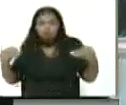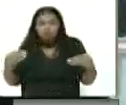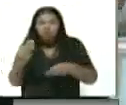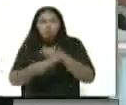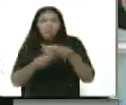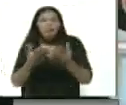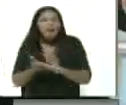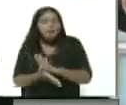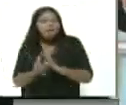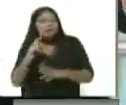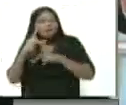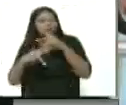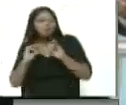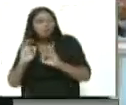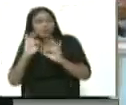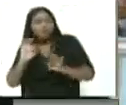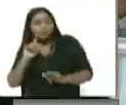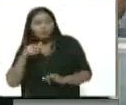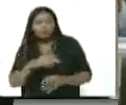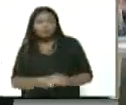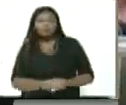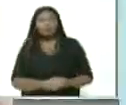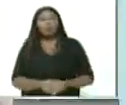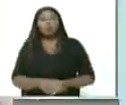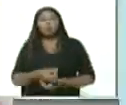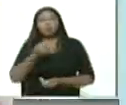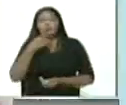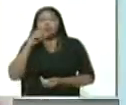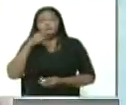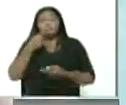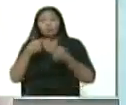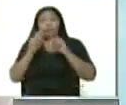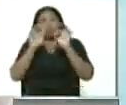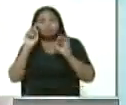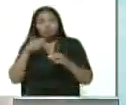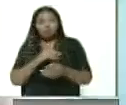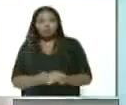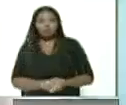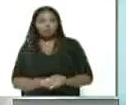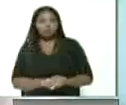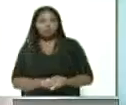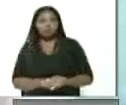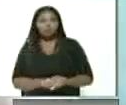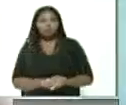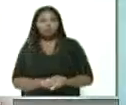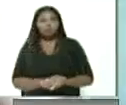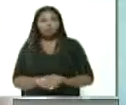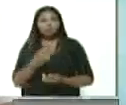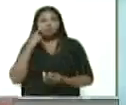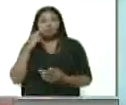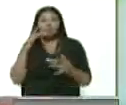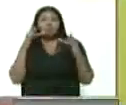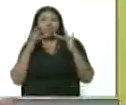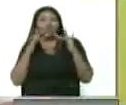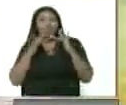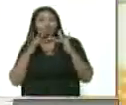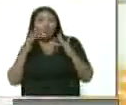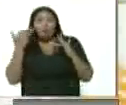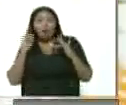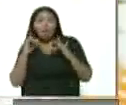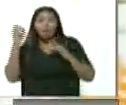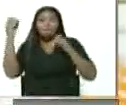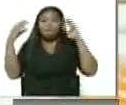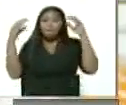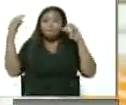igualmente para este proceso y hay otro y hay otro aspecto de eso de transfusiones y la transmisión satelital inalámbrica la amplitud ósea